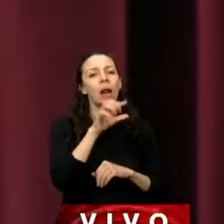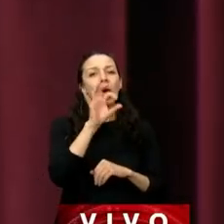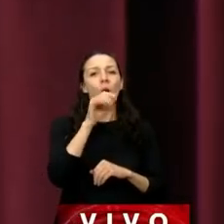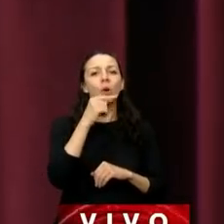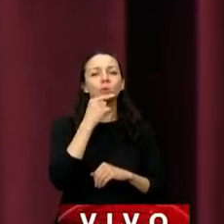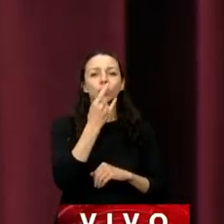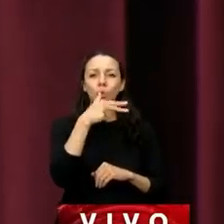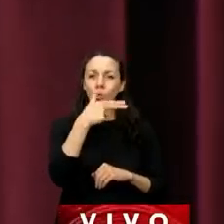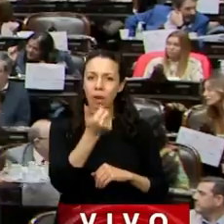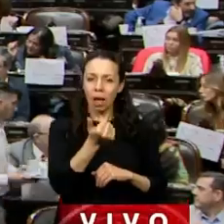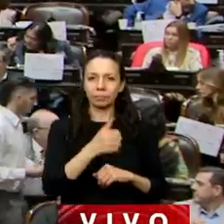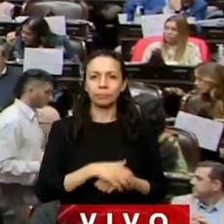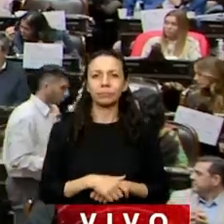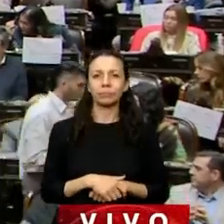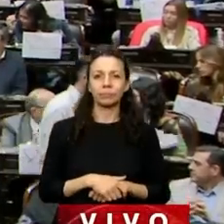Osuna.